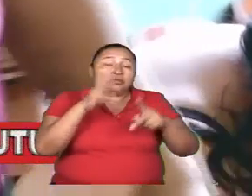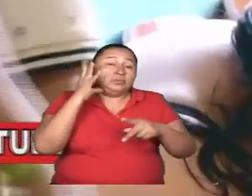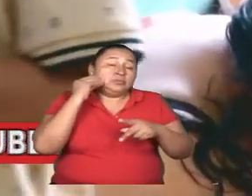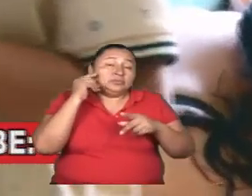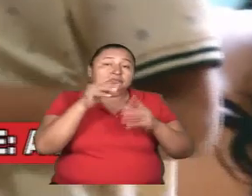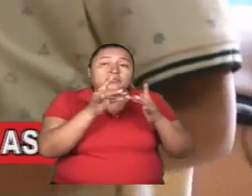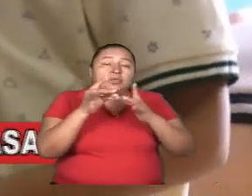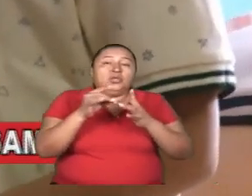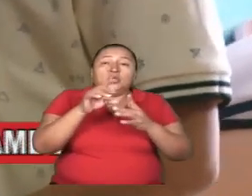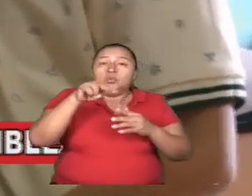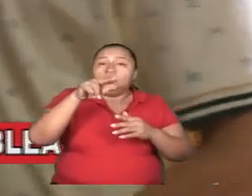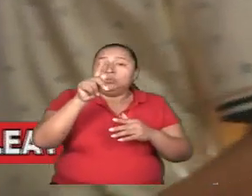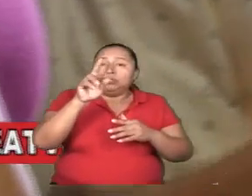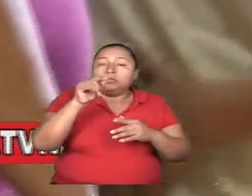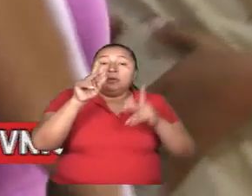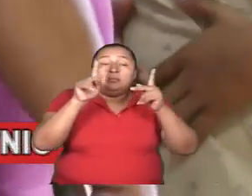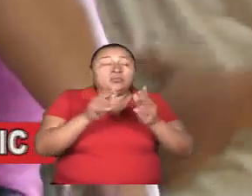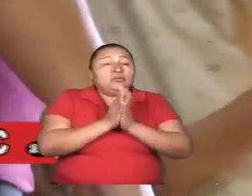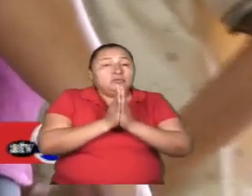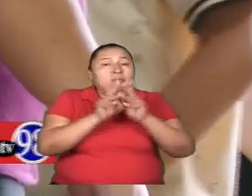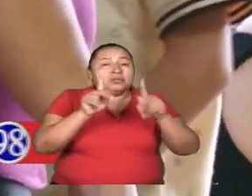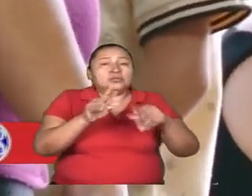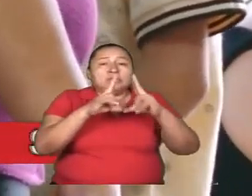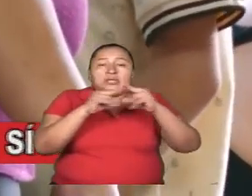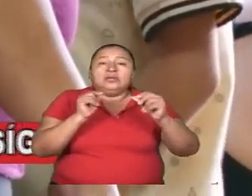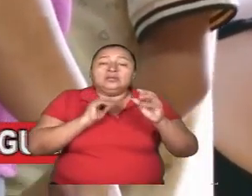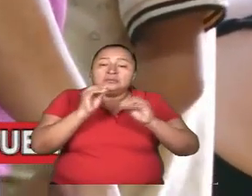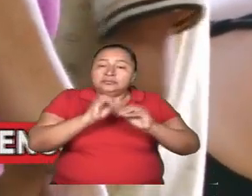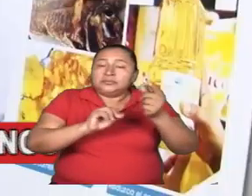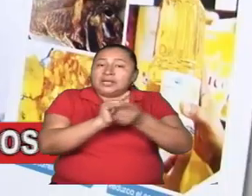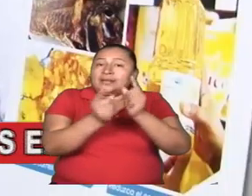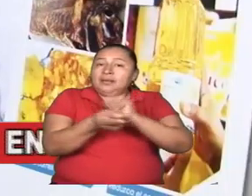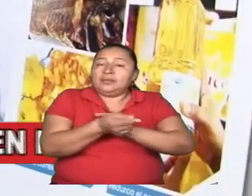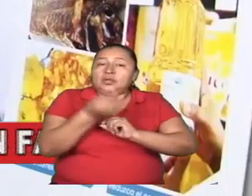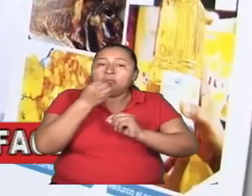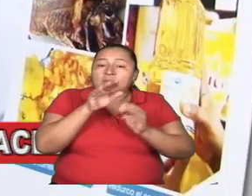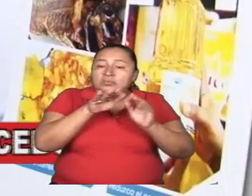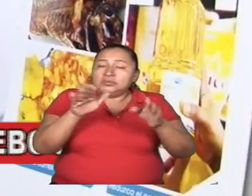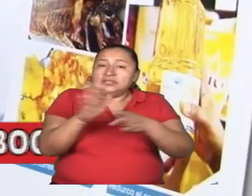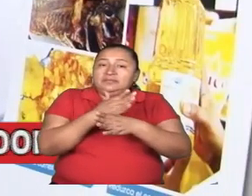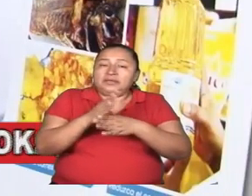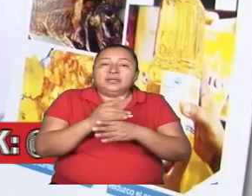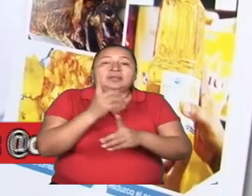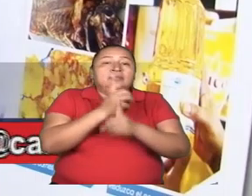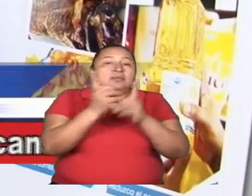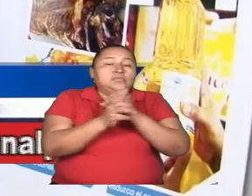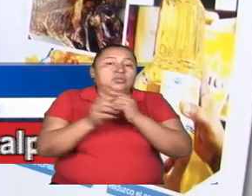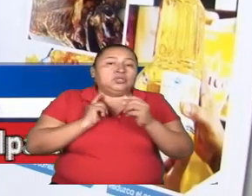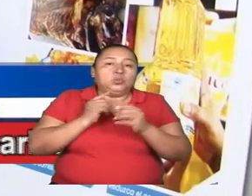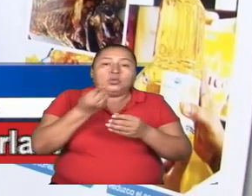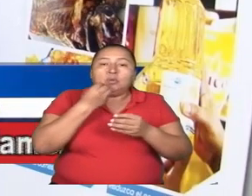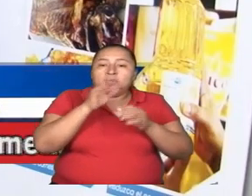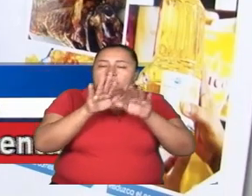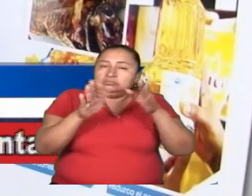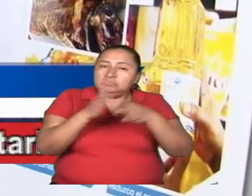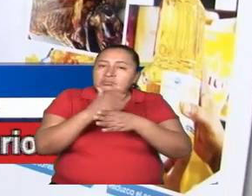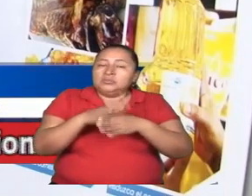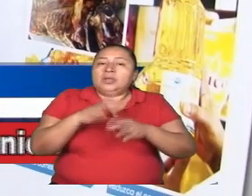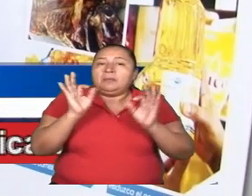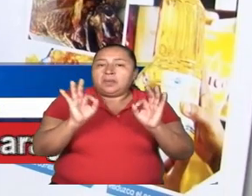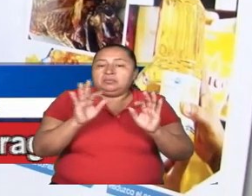a los nicaragüenses a cuidar sus hábitos de alimentación. Tenemos que tener una alimentación adecuada. En la